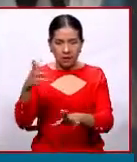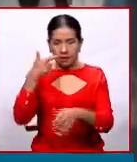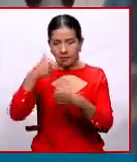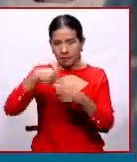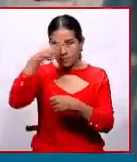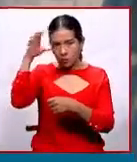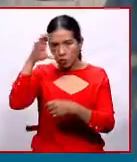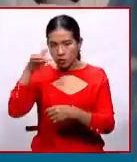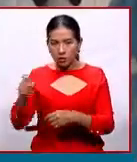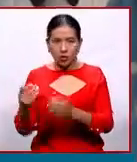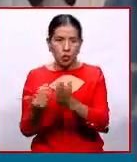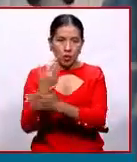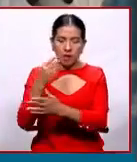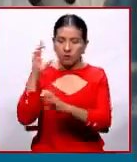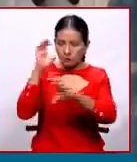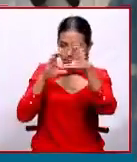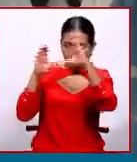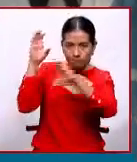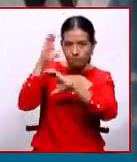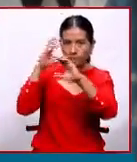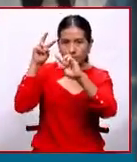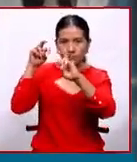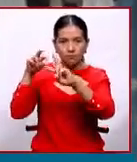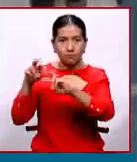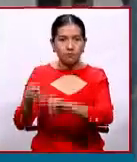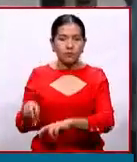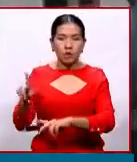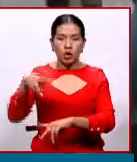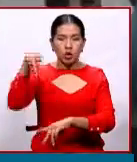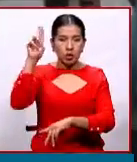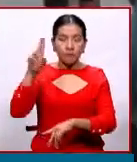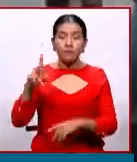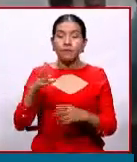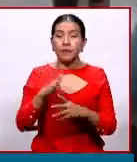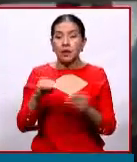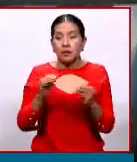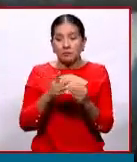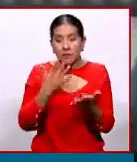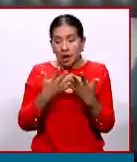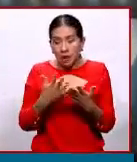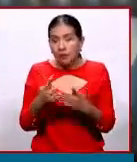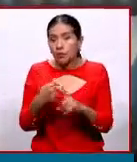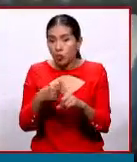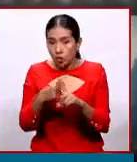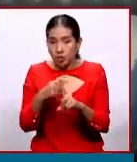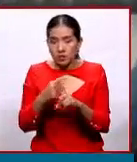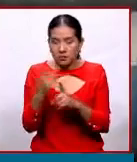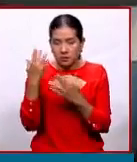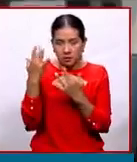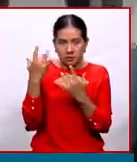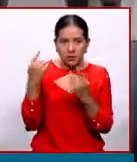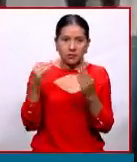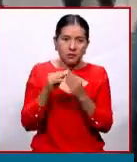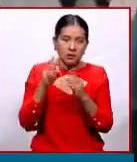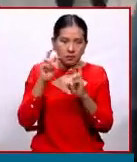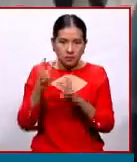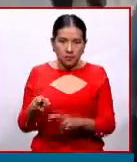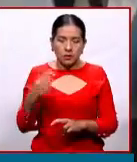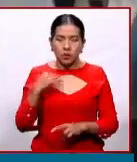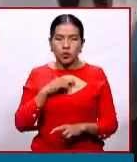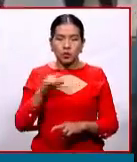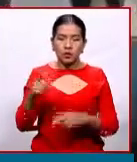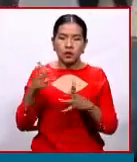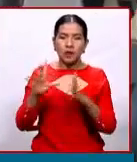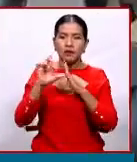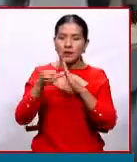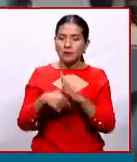una nueva cuenca la que estamos explorando en el Sudandino Norte, con muchas posibilidades y que, bueno, este es un pozo estratigráfico que